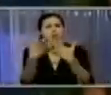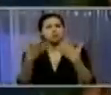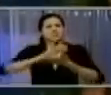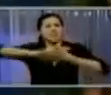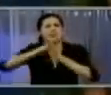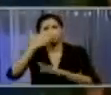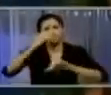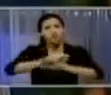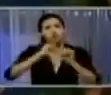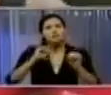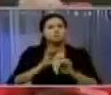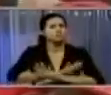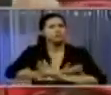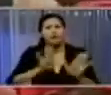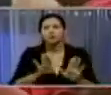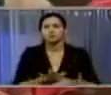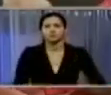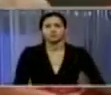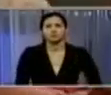terrorismo.